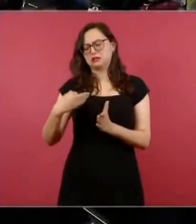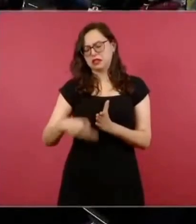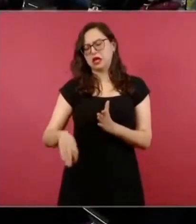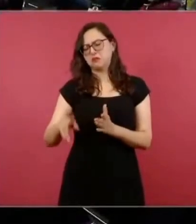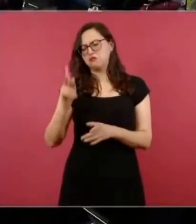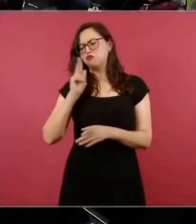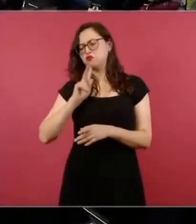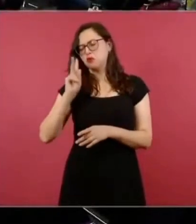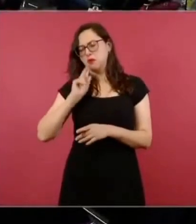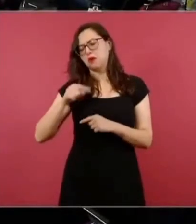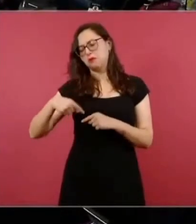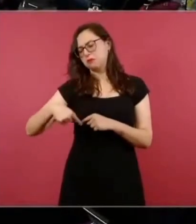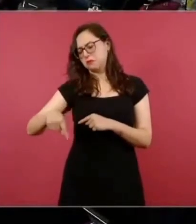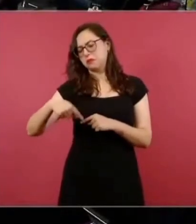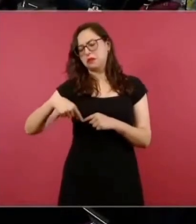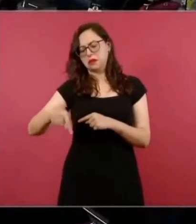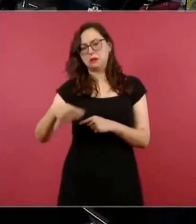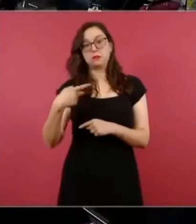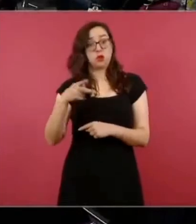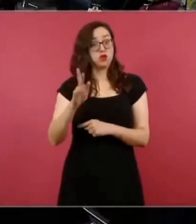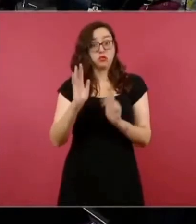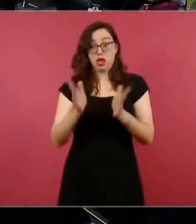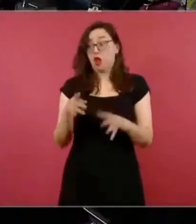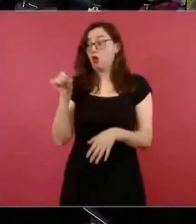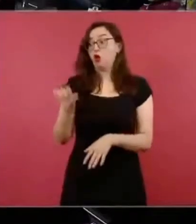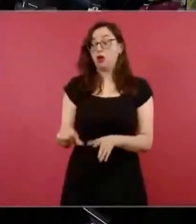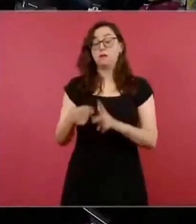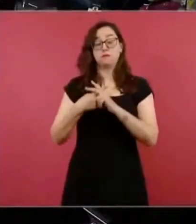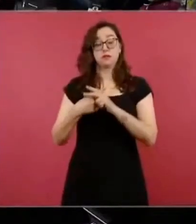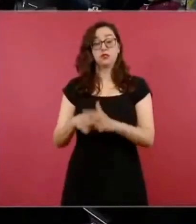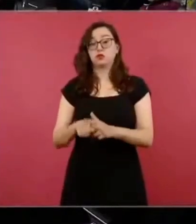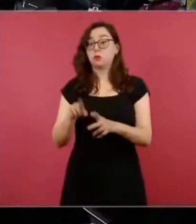producción de diésel ultra bajo azufre.